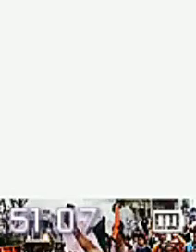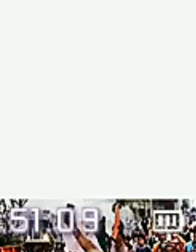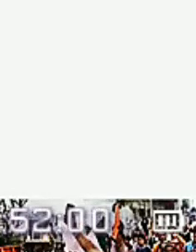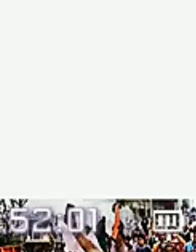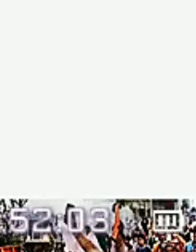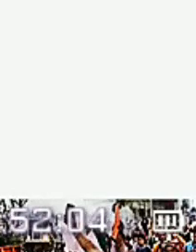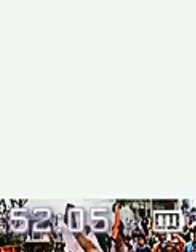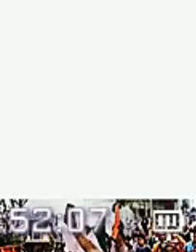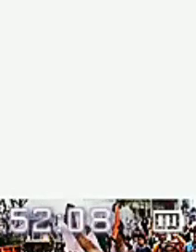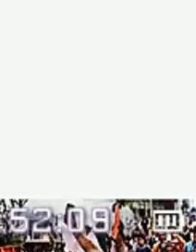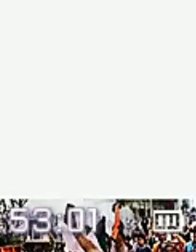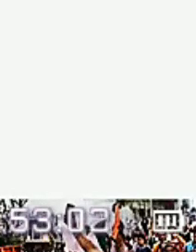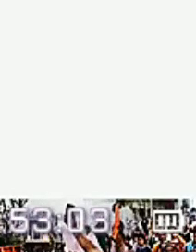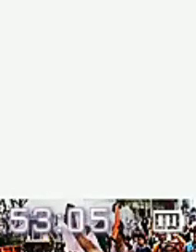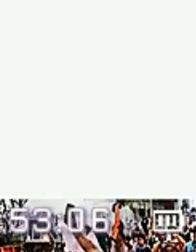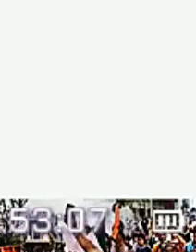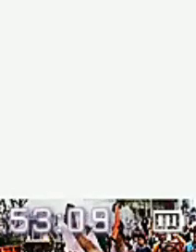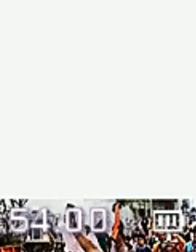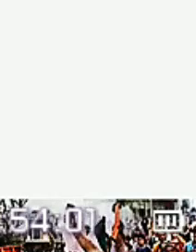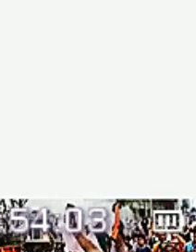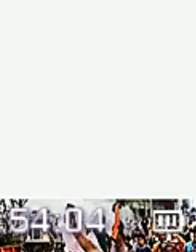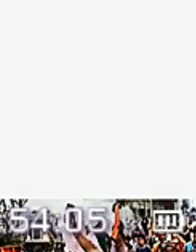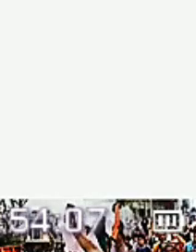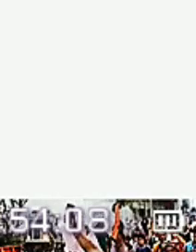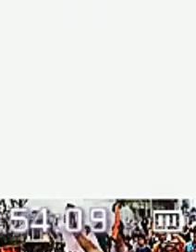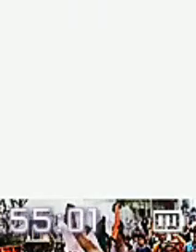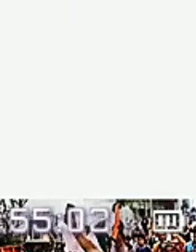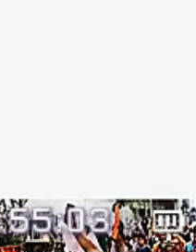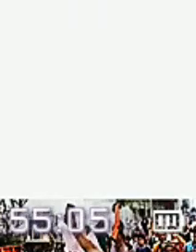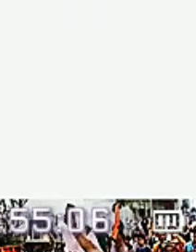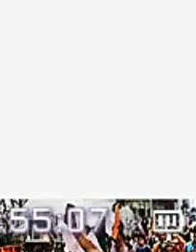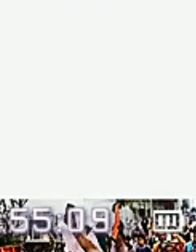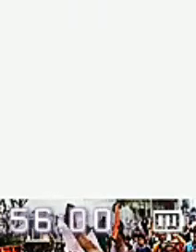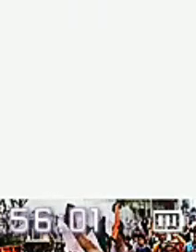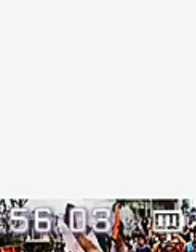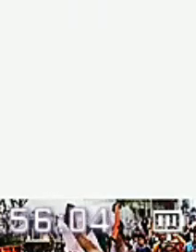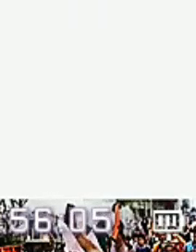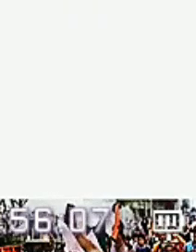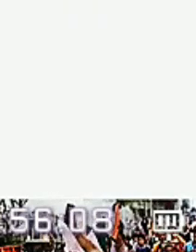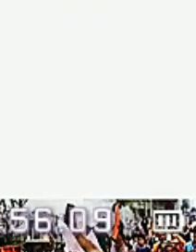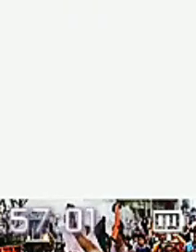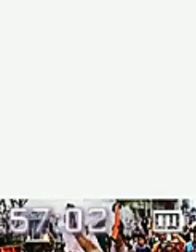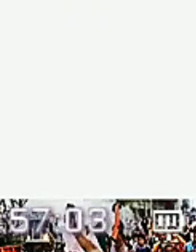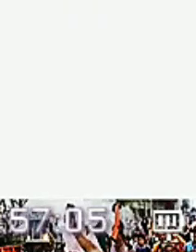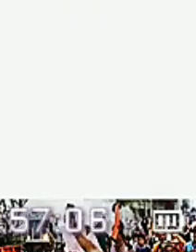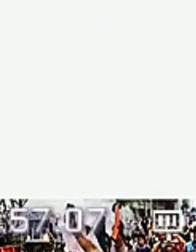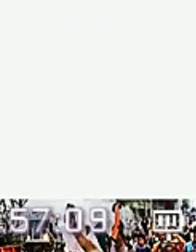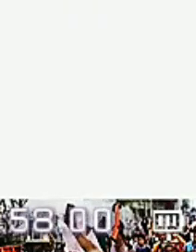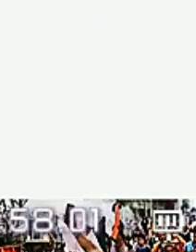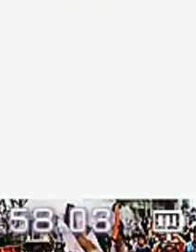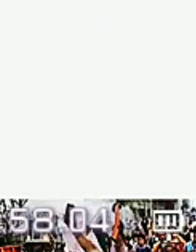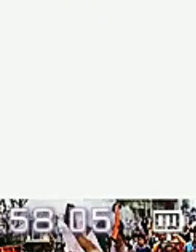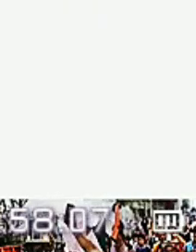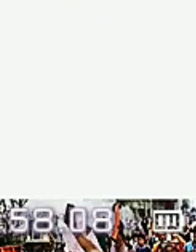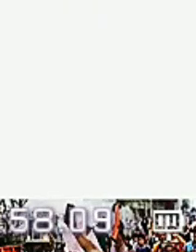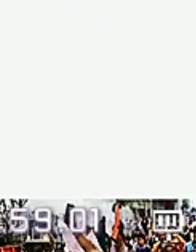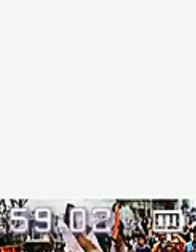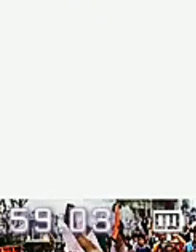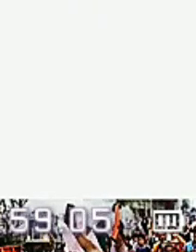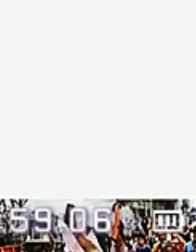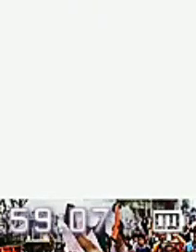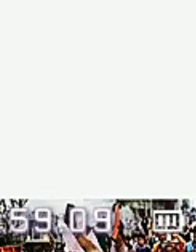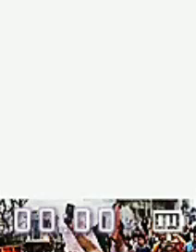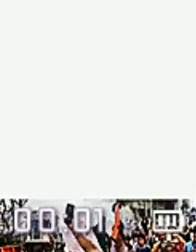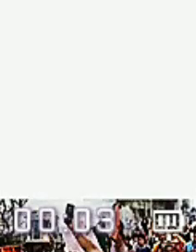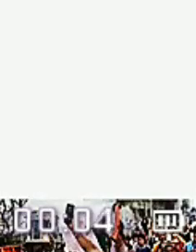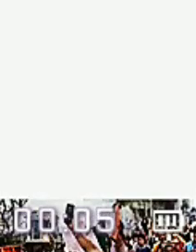para inhibir la corrupción. Esto va acompañado de la Agencia de Transformación Digital. Nosotros creemos en que entre mayor sistematización